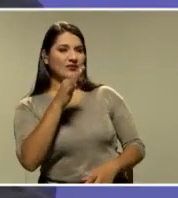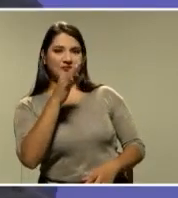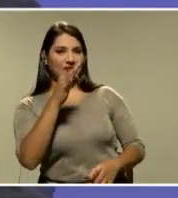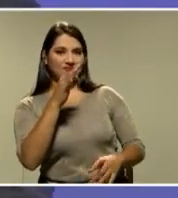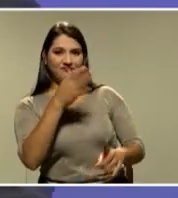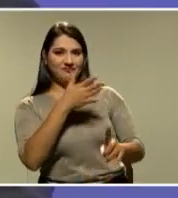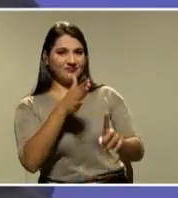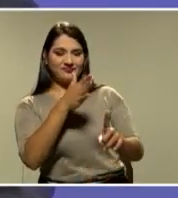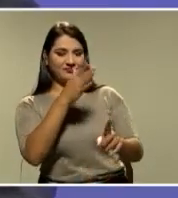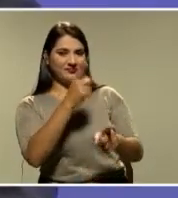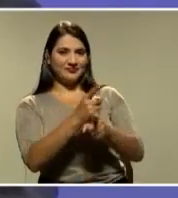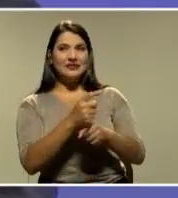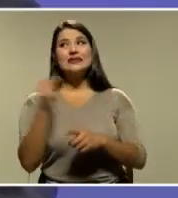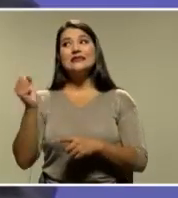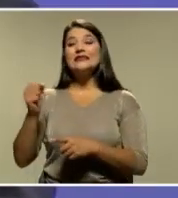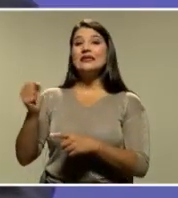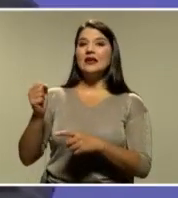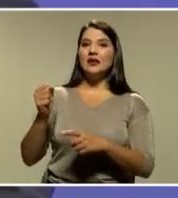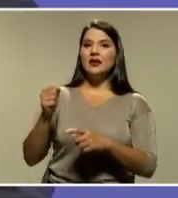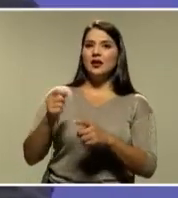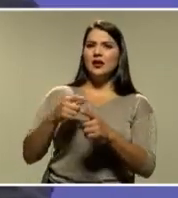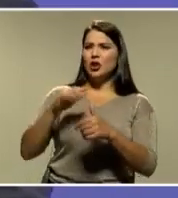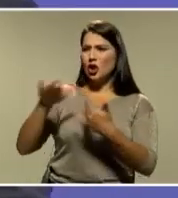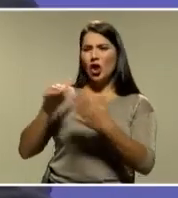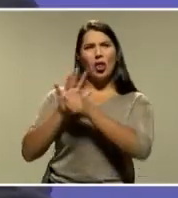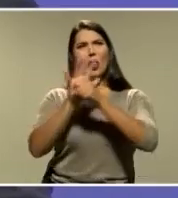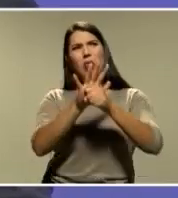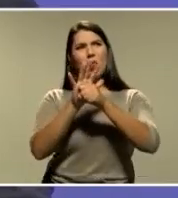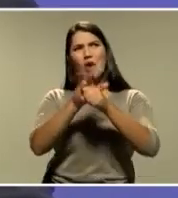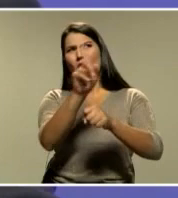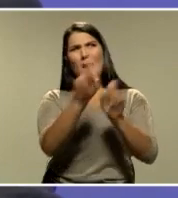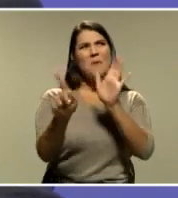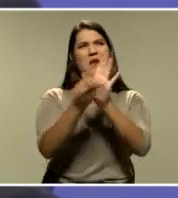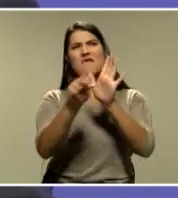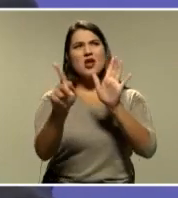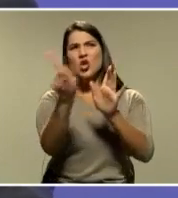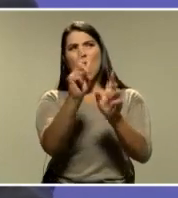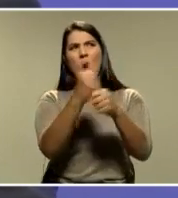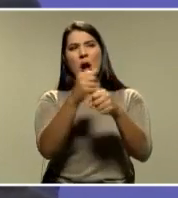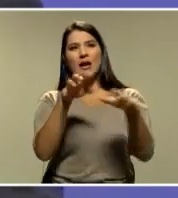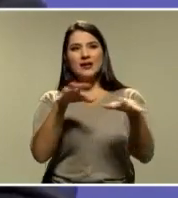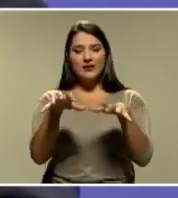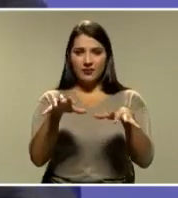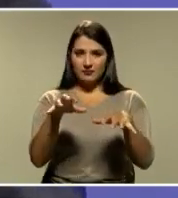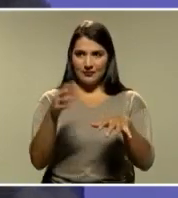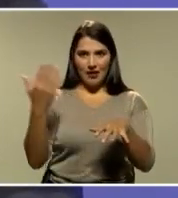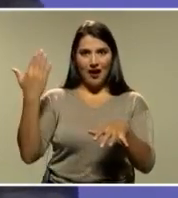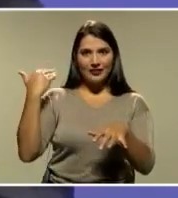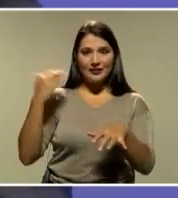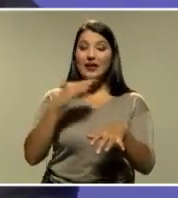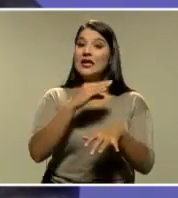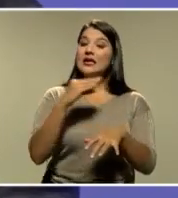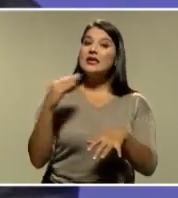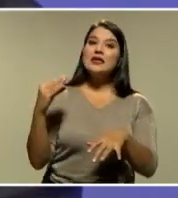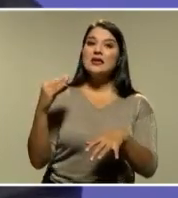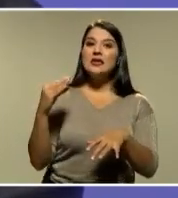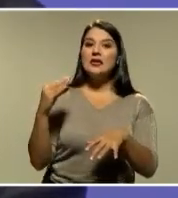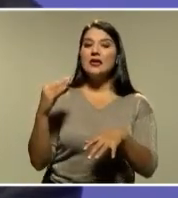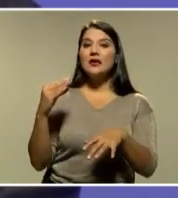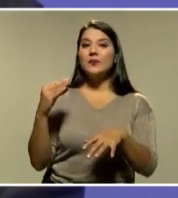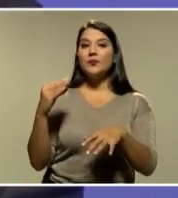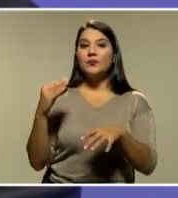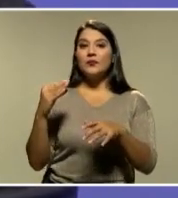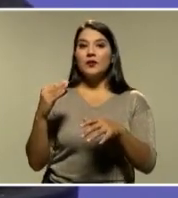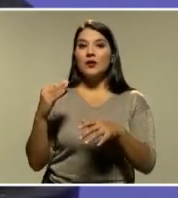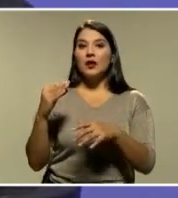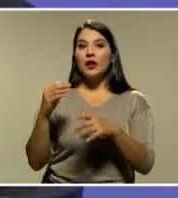desafortunadas, presionándole para que prohibiera ese encuentro. E incluso desde el mismo medio que yo represento, como todos los medios, Sí.